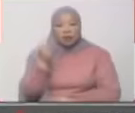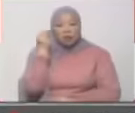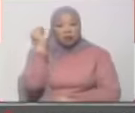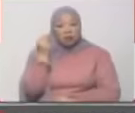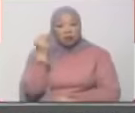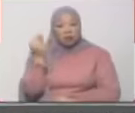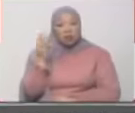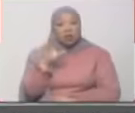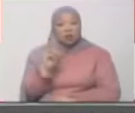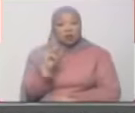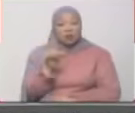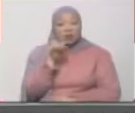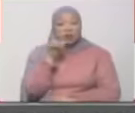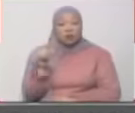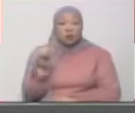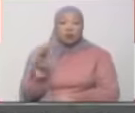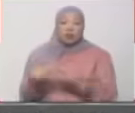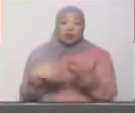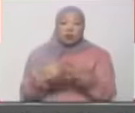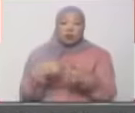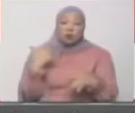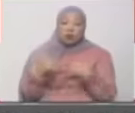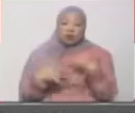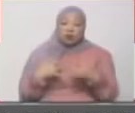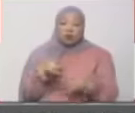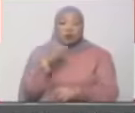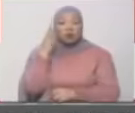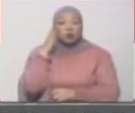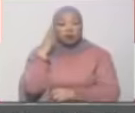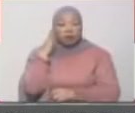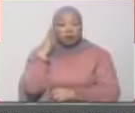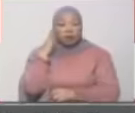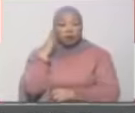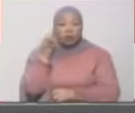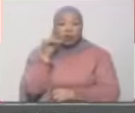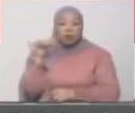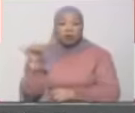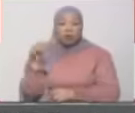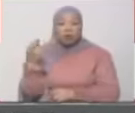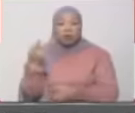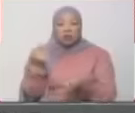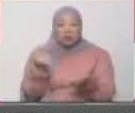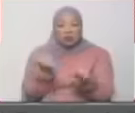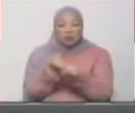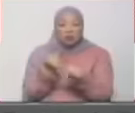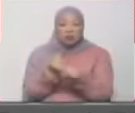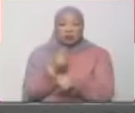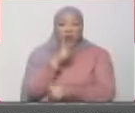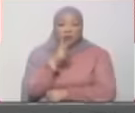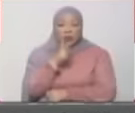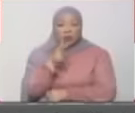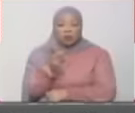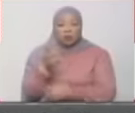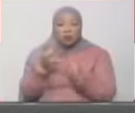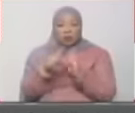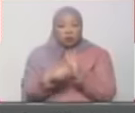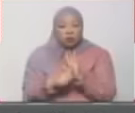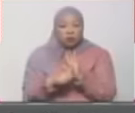la segunda amenaza. Ustedes saben que yo la he denunciado, es el burocratismo, la